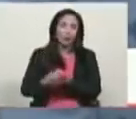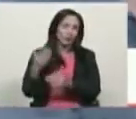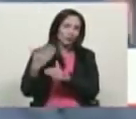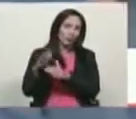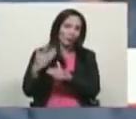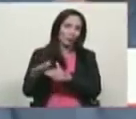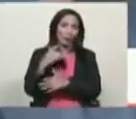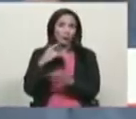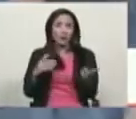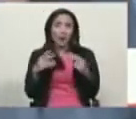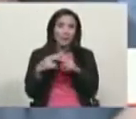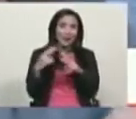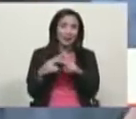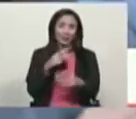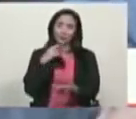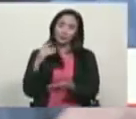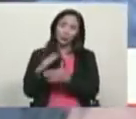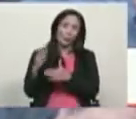encima del riesgo.